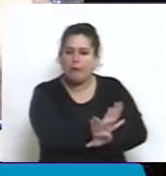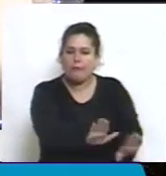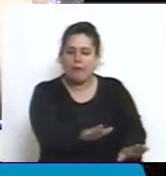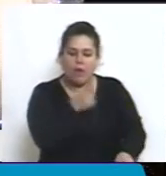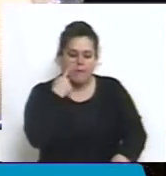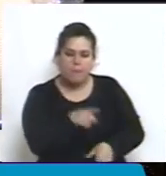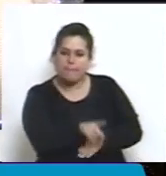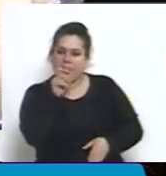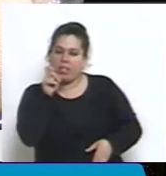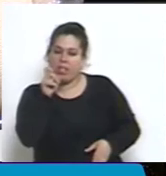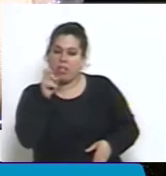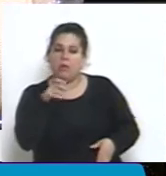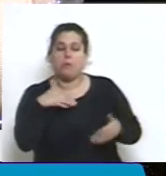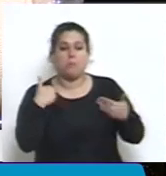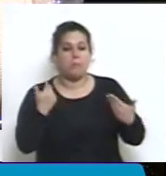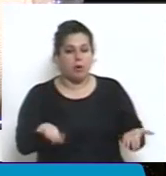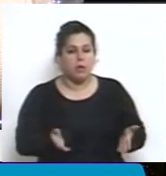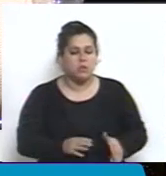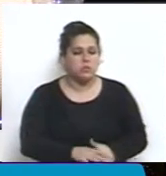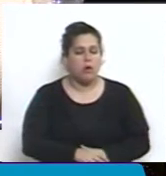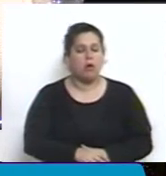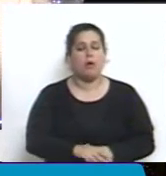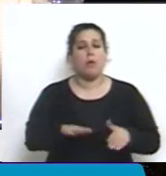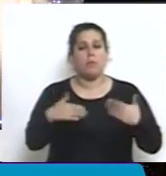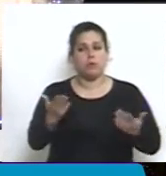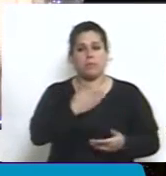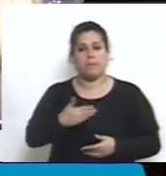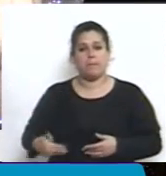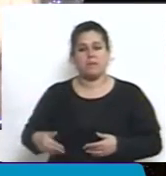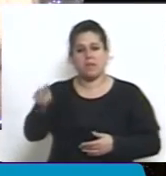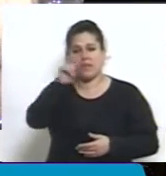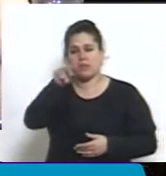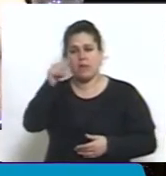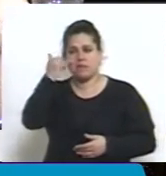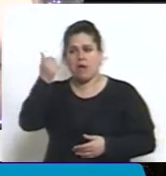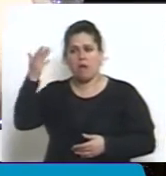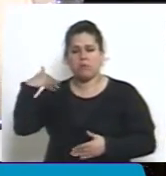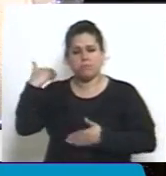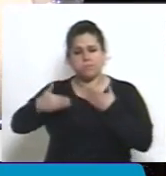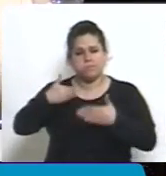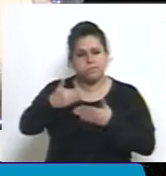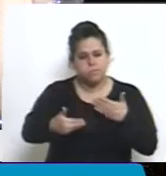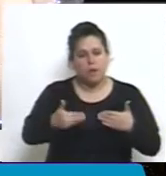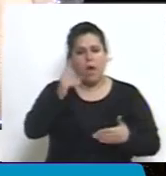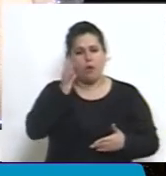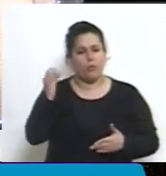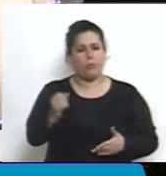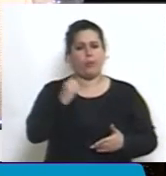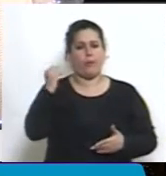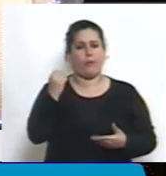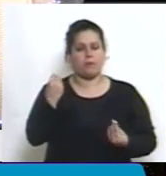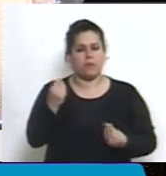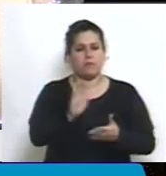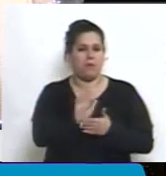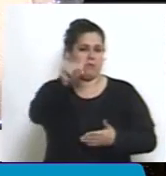secreto. Por eso, señora presidenta, se había avanzado en algo muy importante en